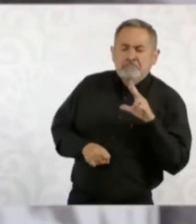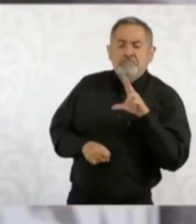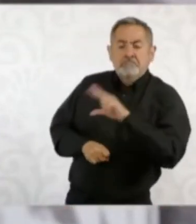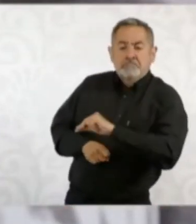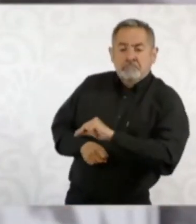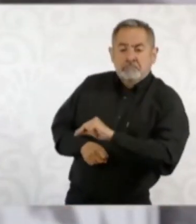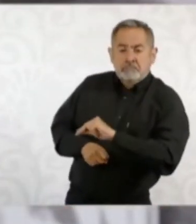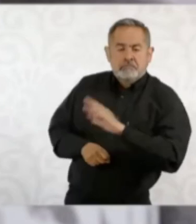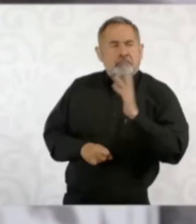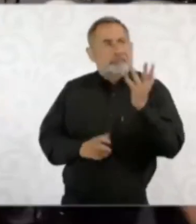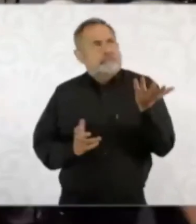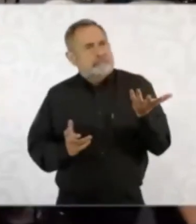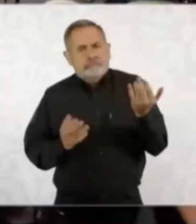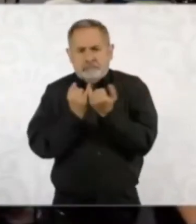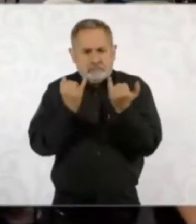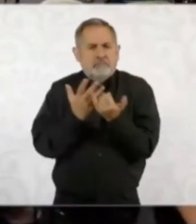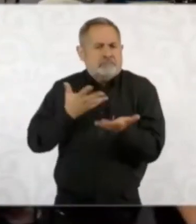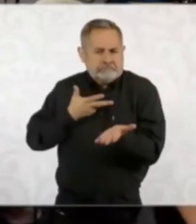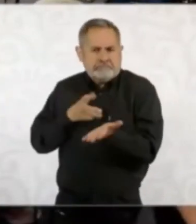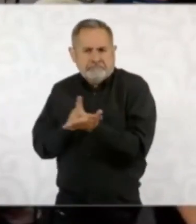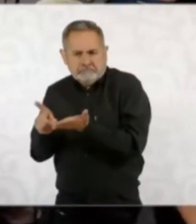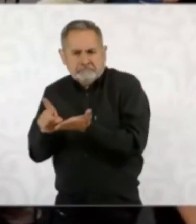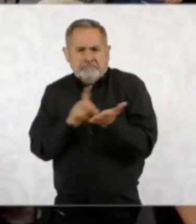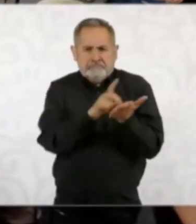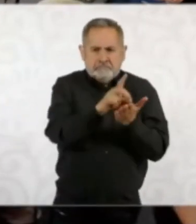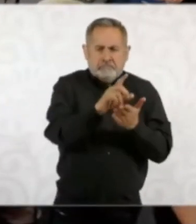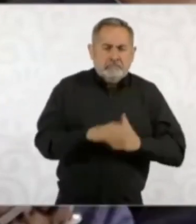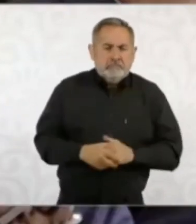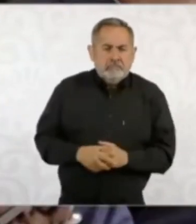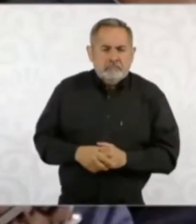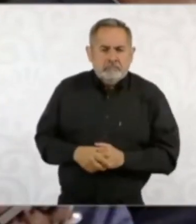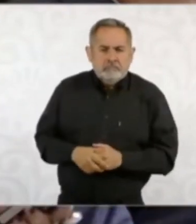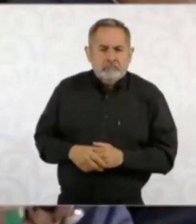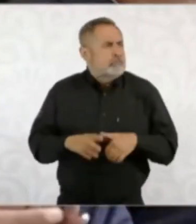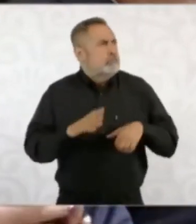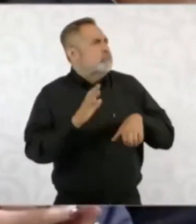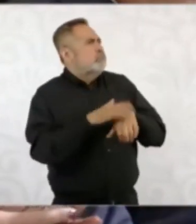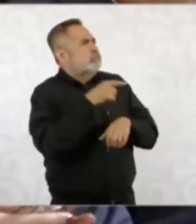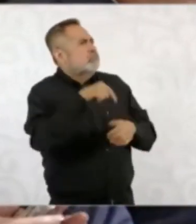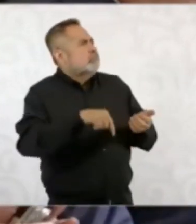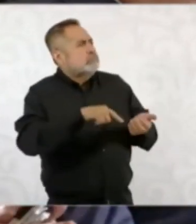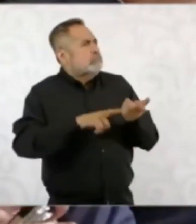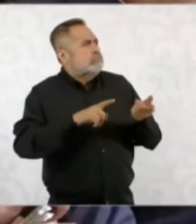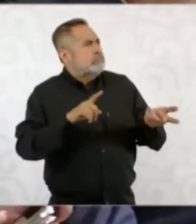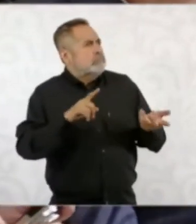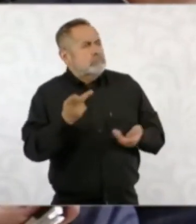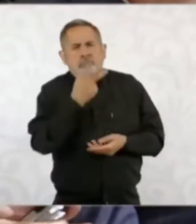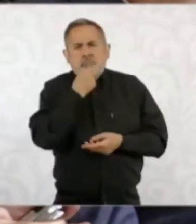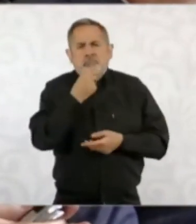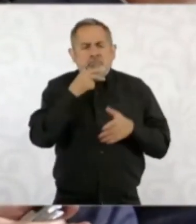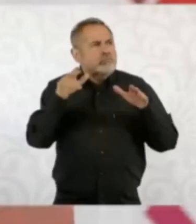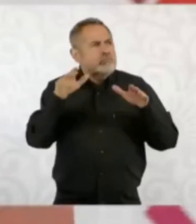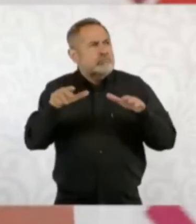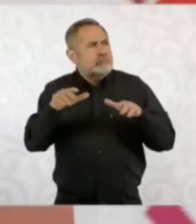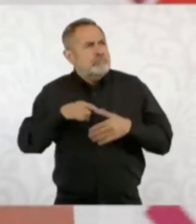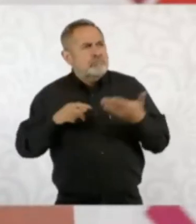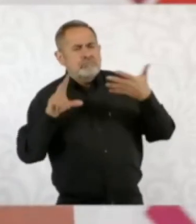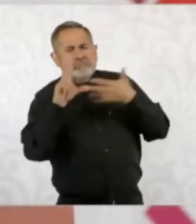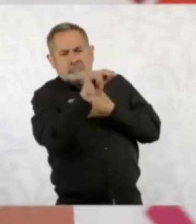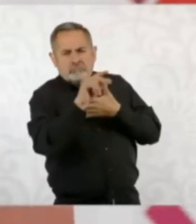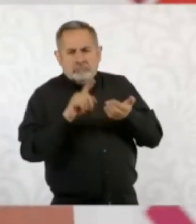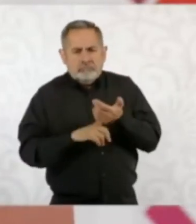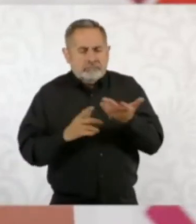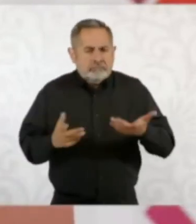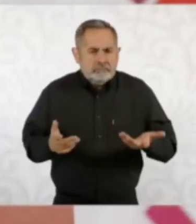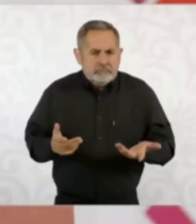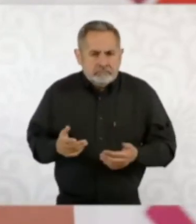se dan las extradiciones. En los dos países. ¿Y por qué en este caso no se negó? ¿En cuál, perdón? En el del Jano. En el del piloto ya lo explicará la